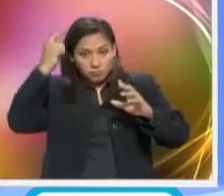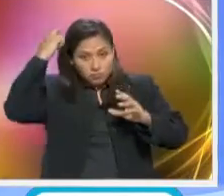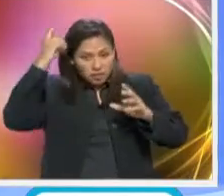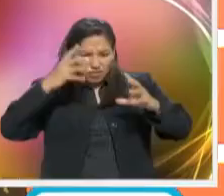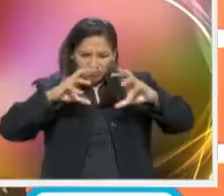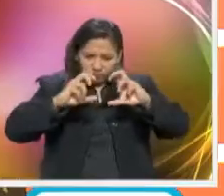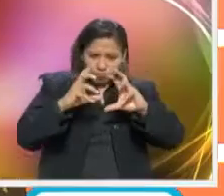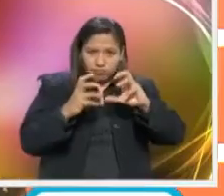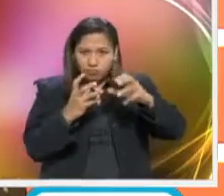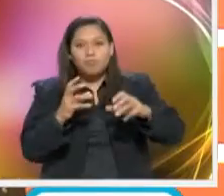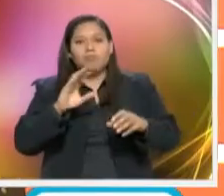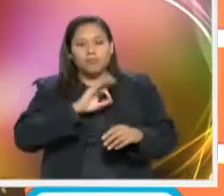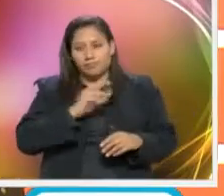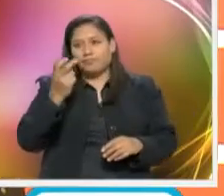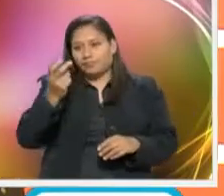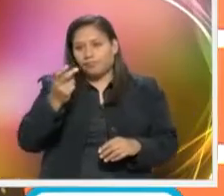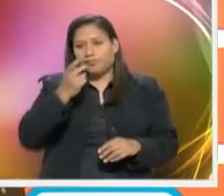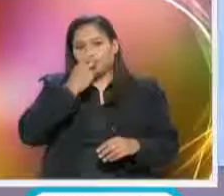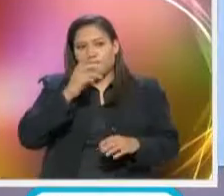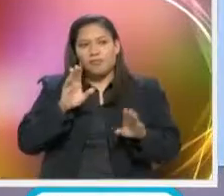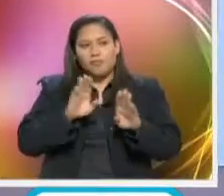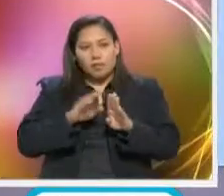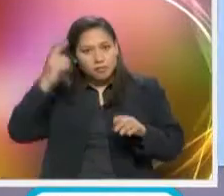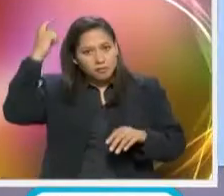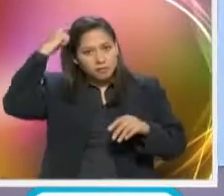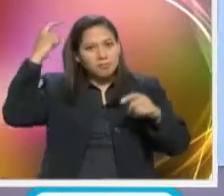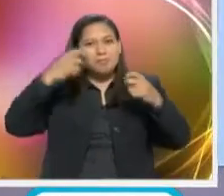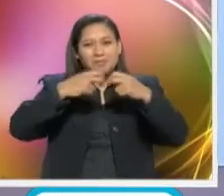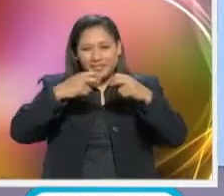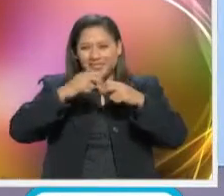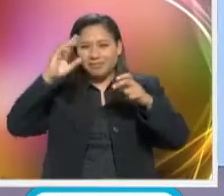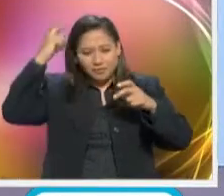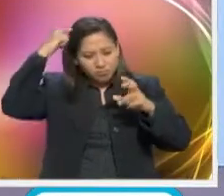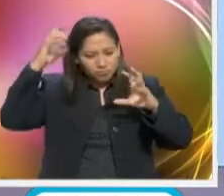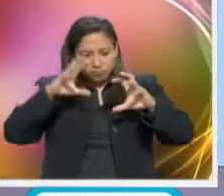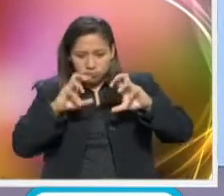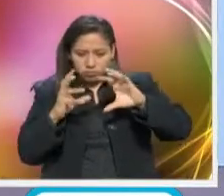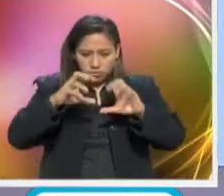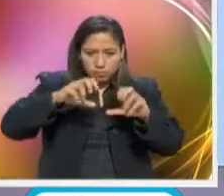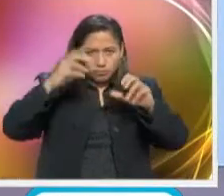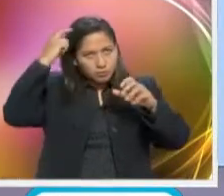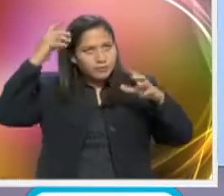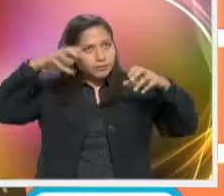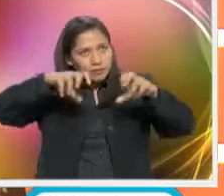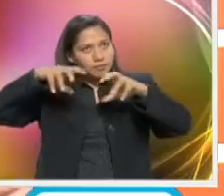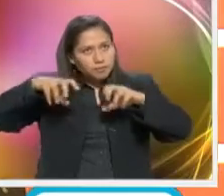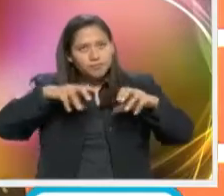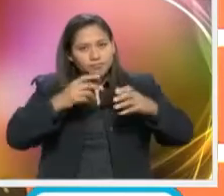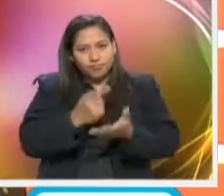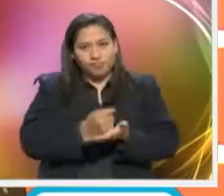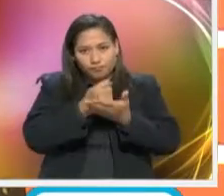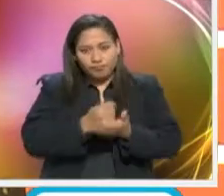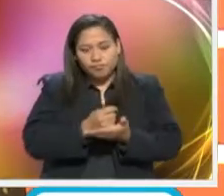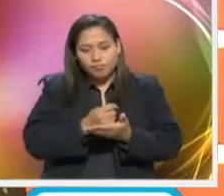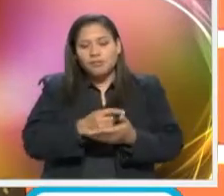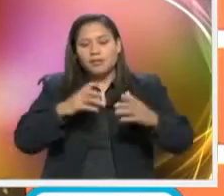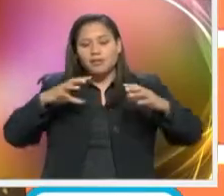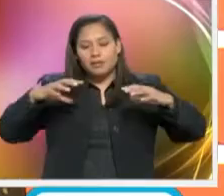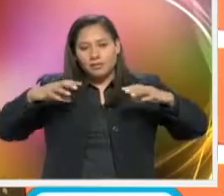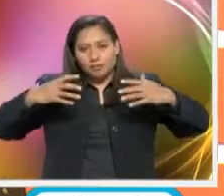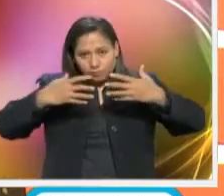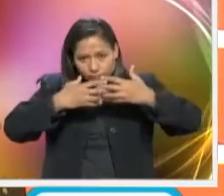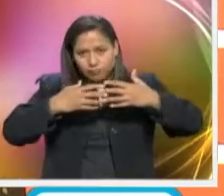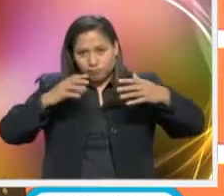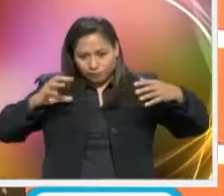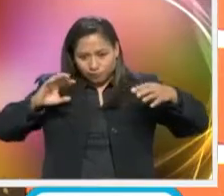entonces nosotros, ¿no? Eso es lo que digo, ¿no? Con la plasticidad se hacen las conexiones adecuadas. Claro. Que de todos modos, a partir de los 6 años, lo